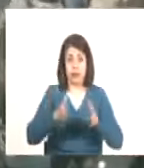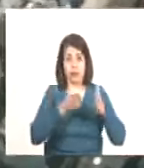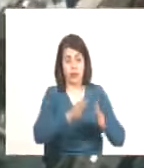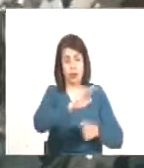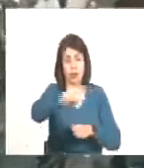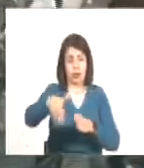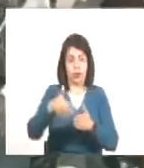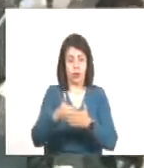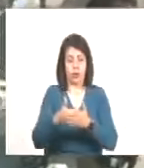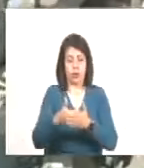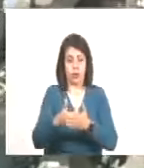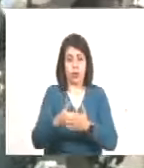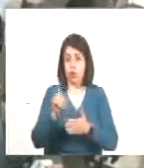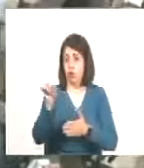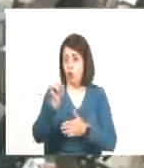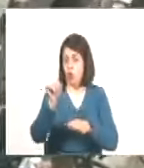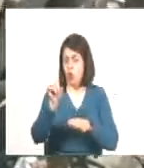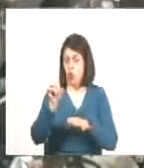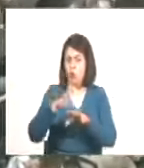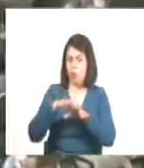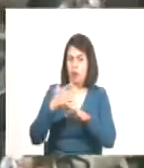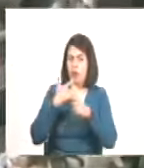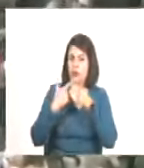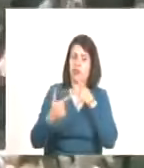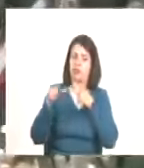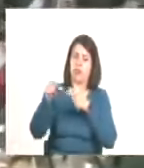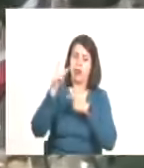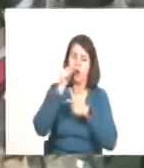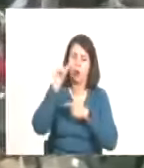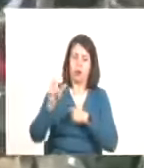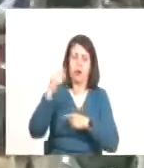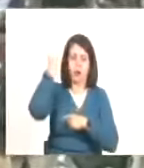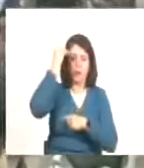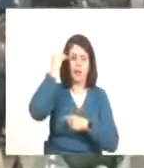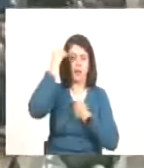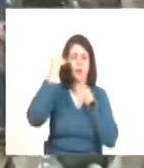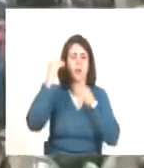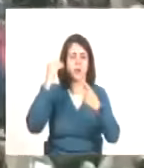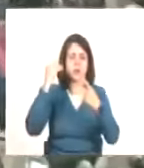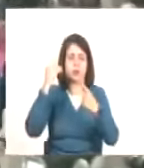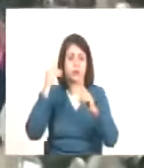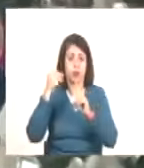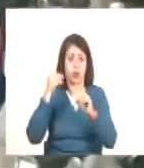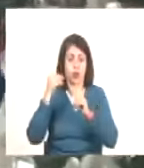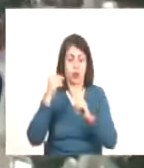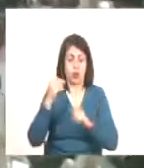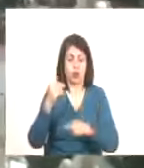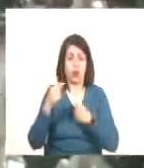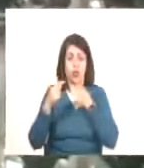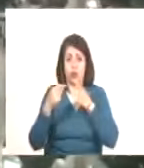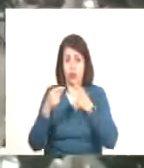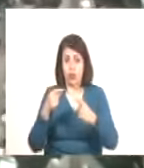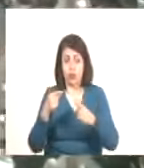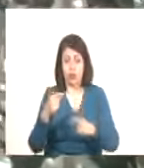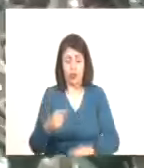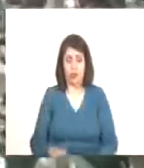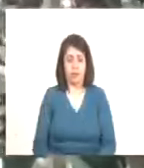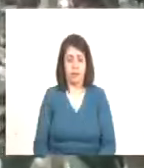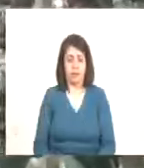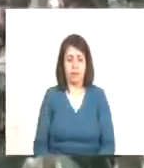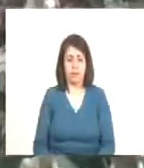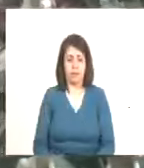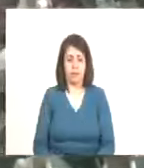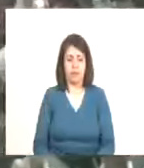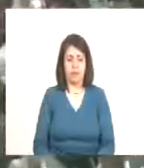todos. ¿No será porque el Che decía lo que pensaba? Lo que decía,